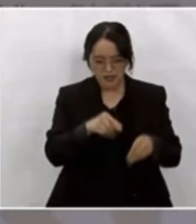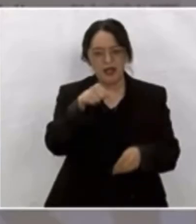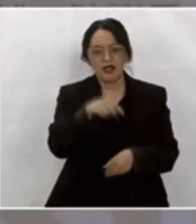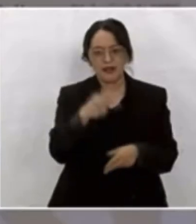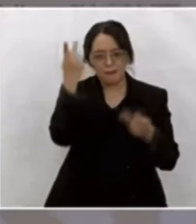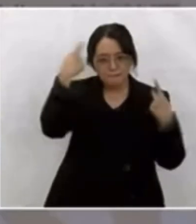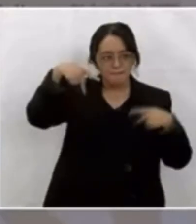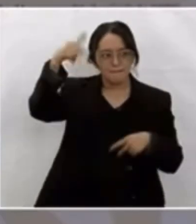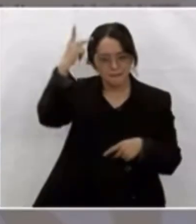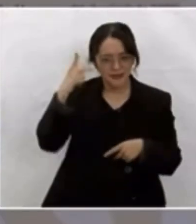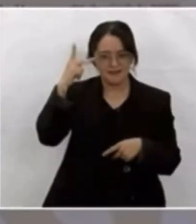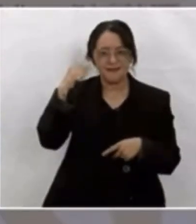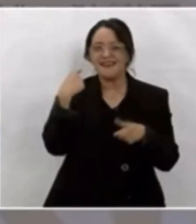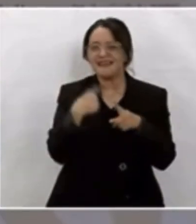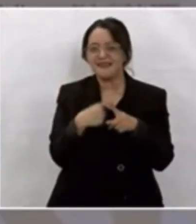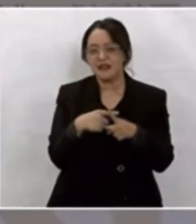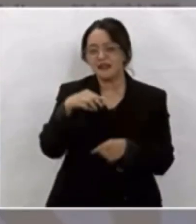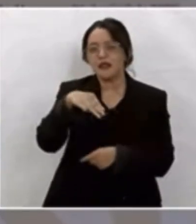príncipe, a Maximiliano,